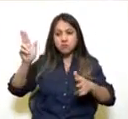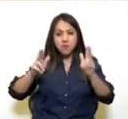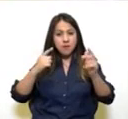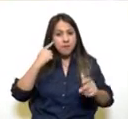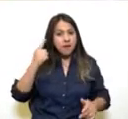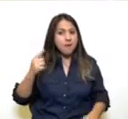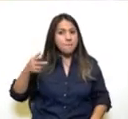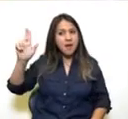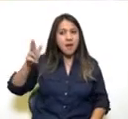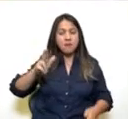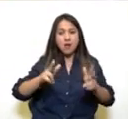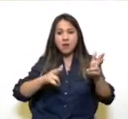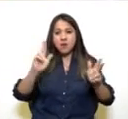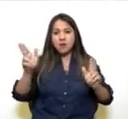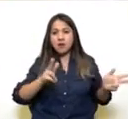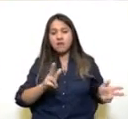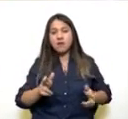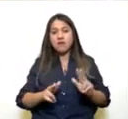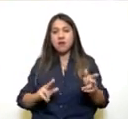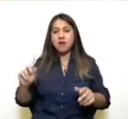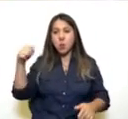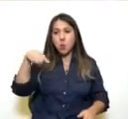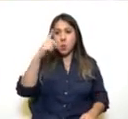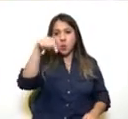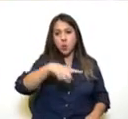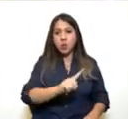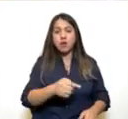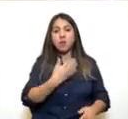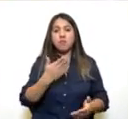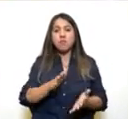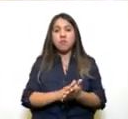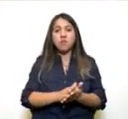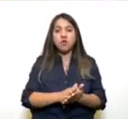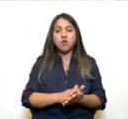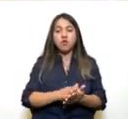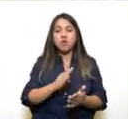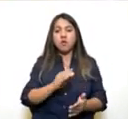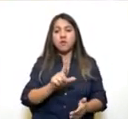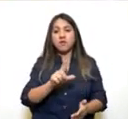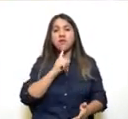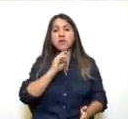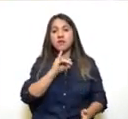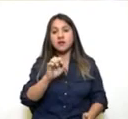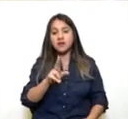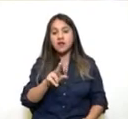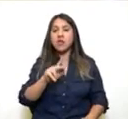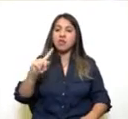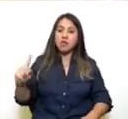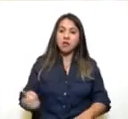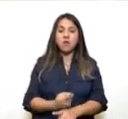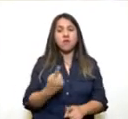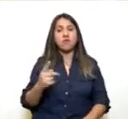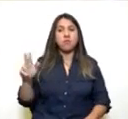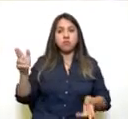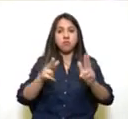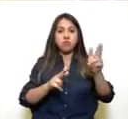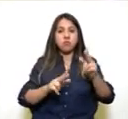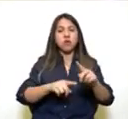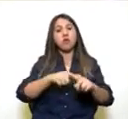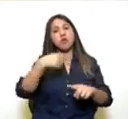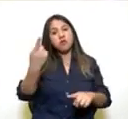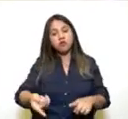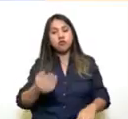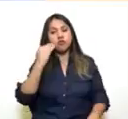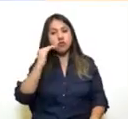locas por ejemplo en la que mató a baltasar pueda volver a caer en otro baltasar